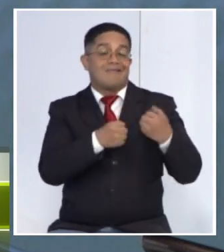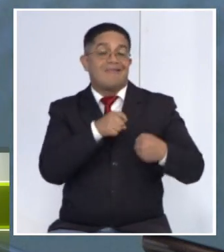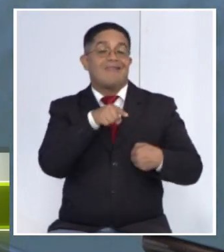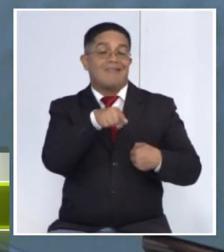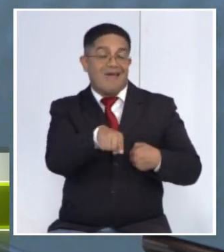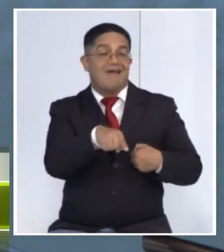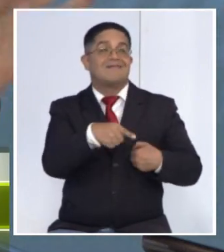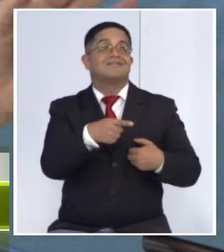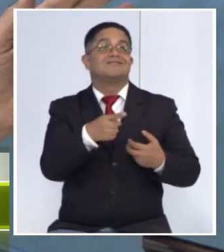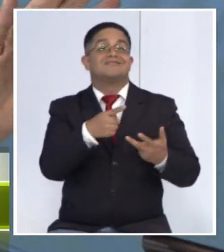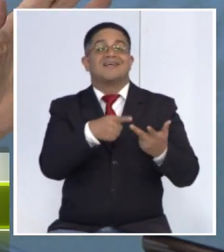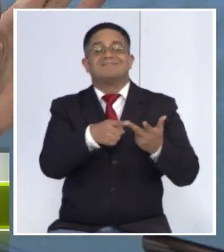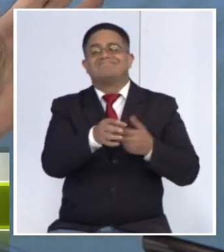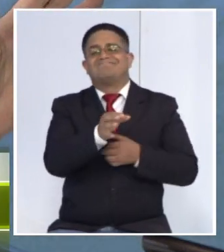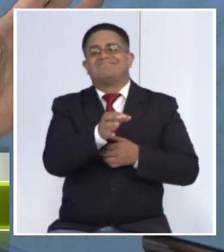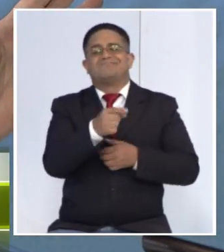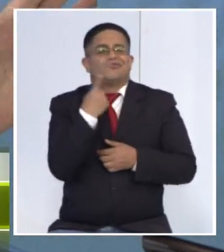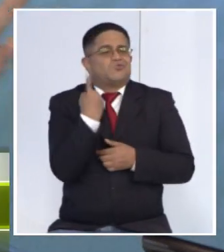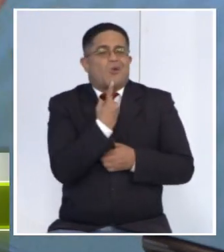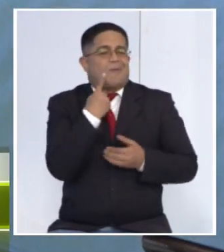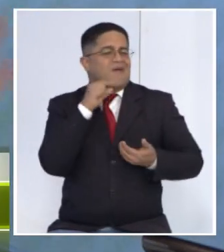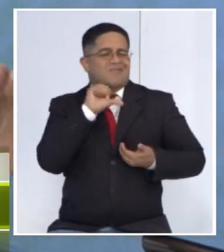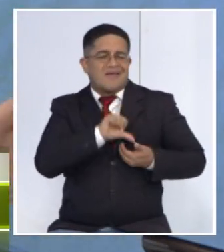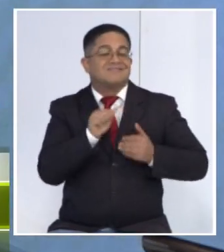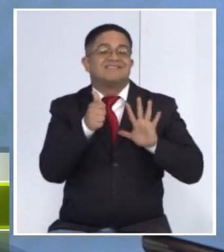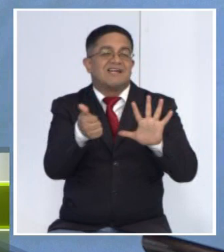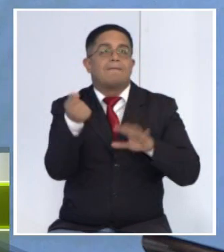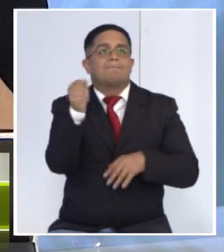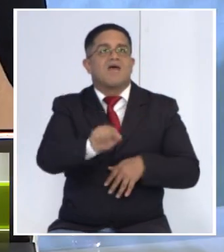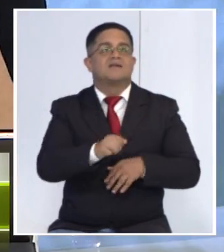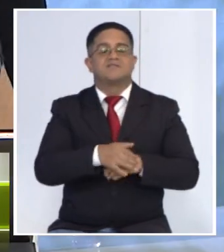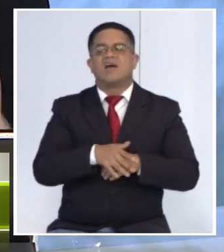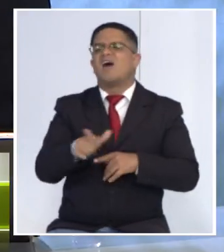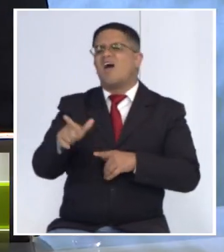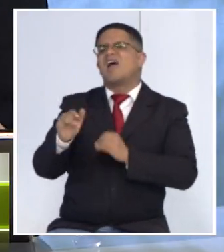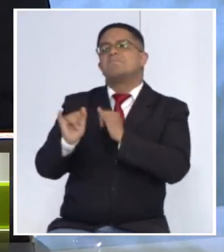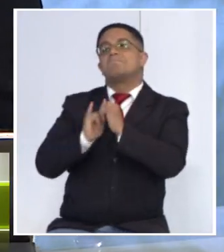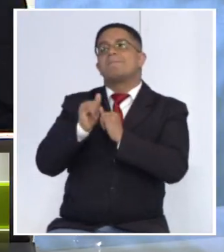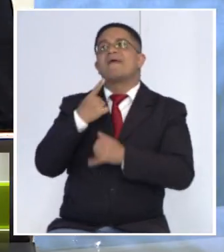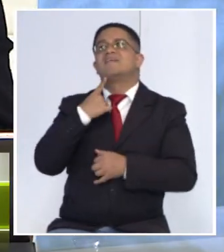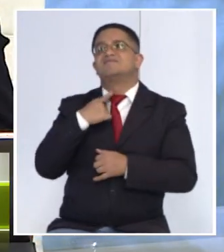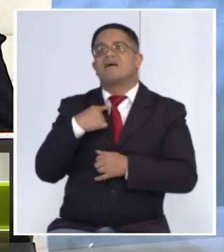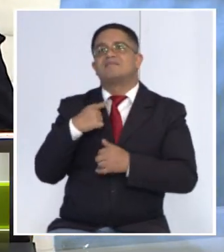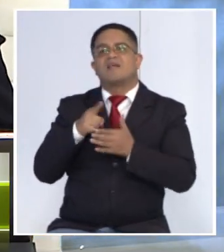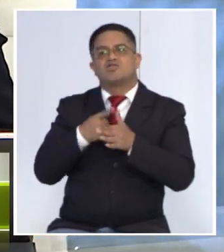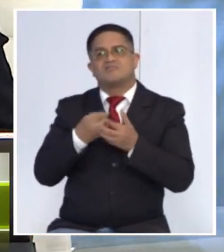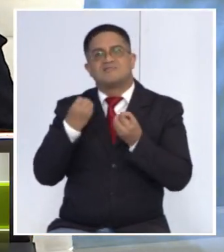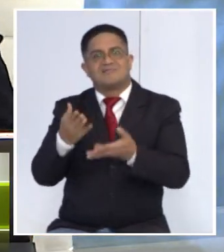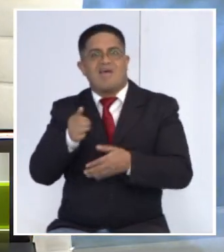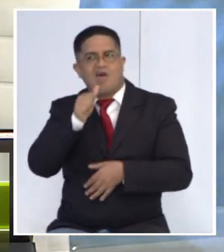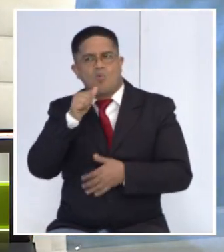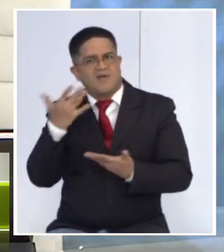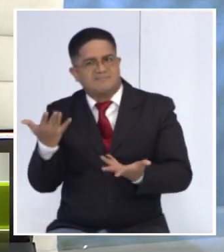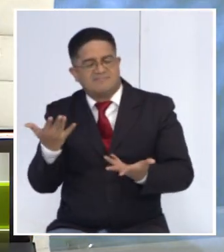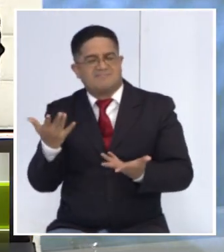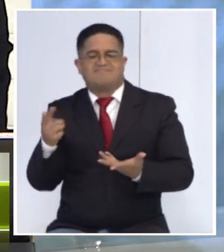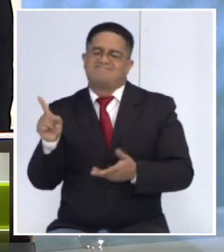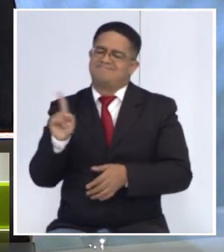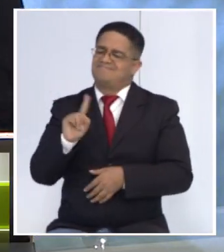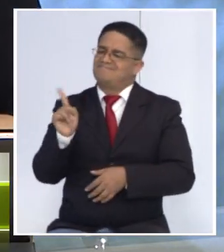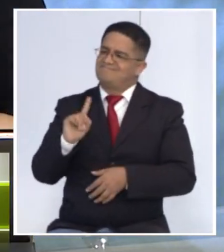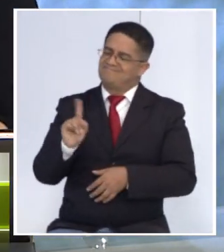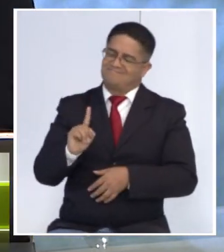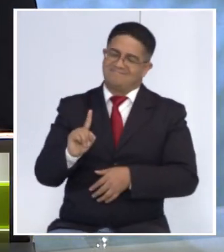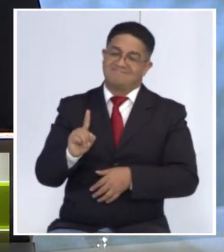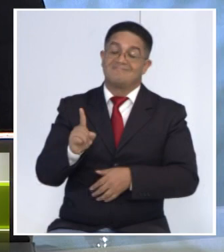bebés. Exclusiva los primeros 6 meses. Claro, no es eso de que al bebé le da sed y tienen que darle agüita. Esto no